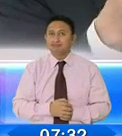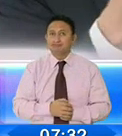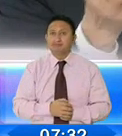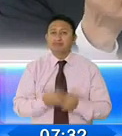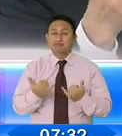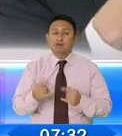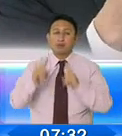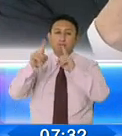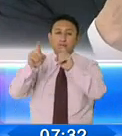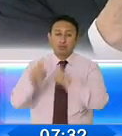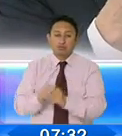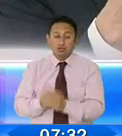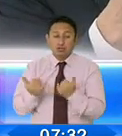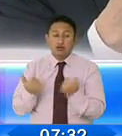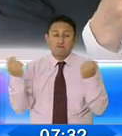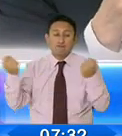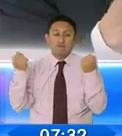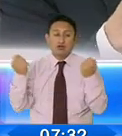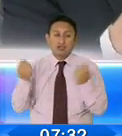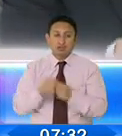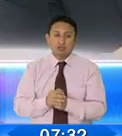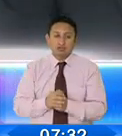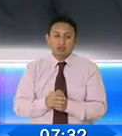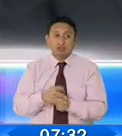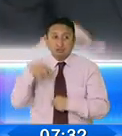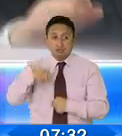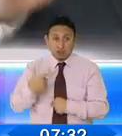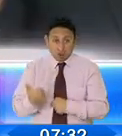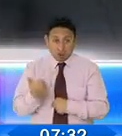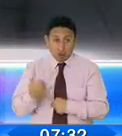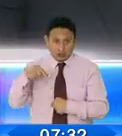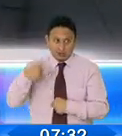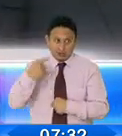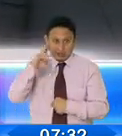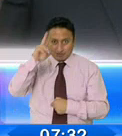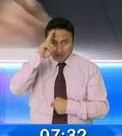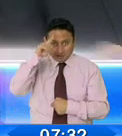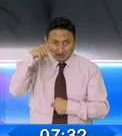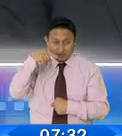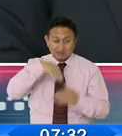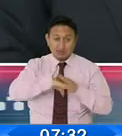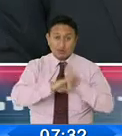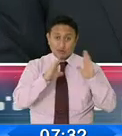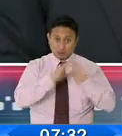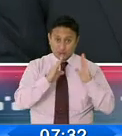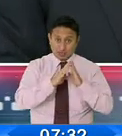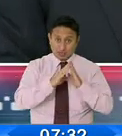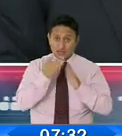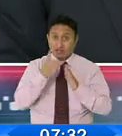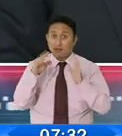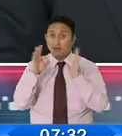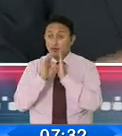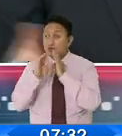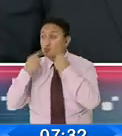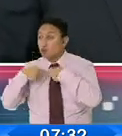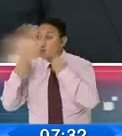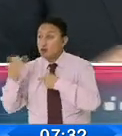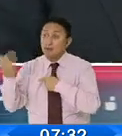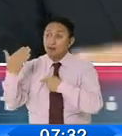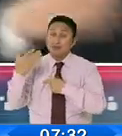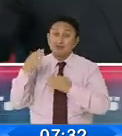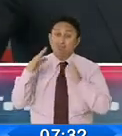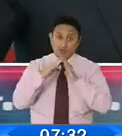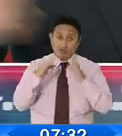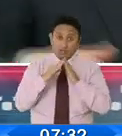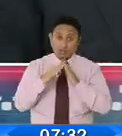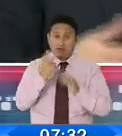hacer con las fiestas clandestinas? Porque estas se hacen, ahora se hacen en predios privados, pues convocan en las redes sociales, van muchachitos,